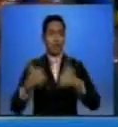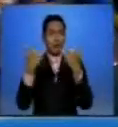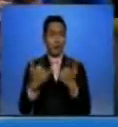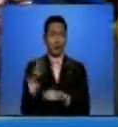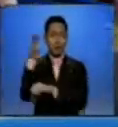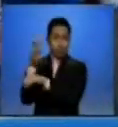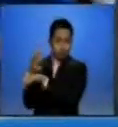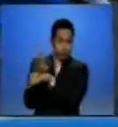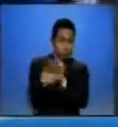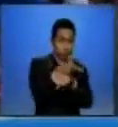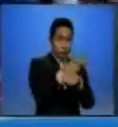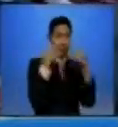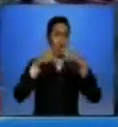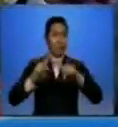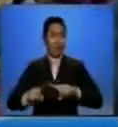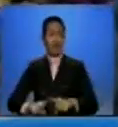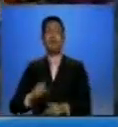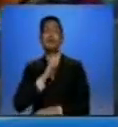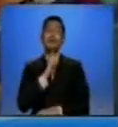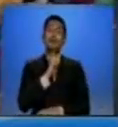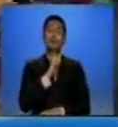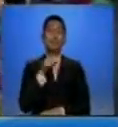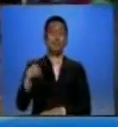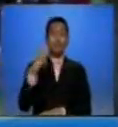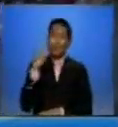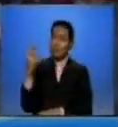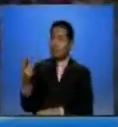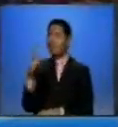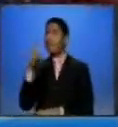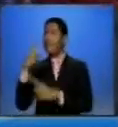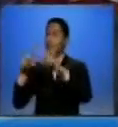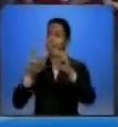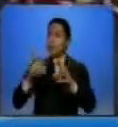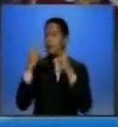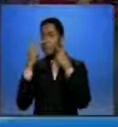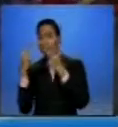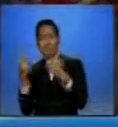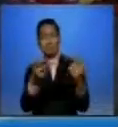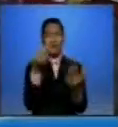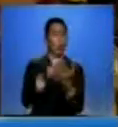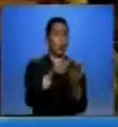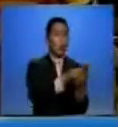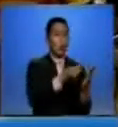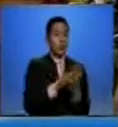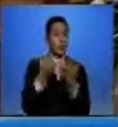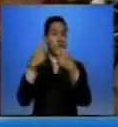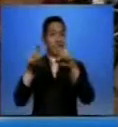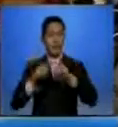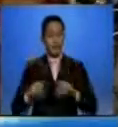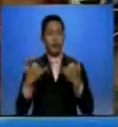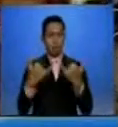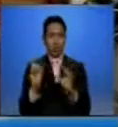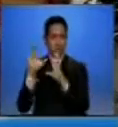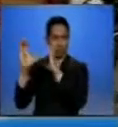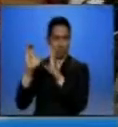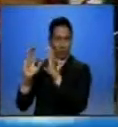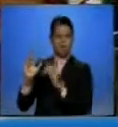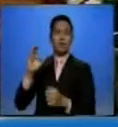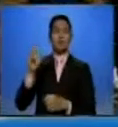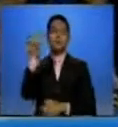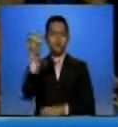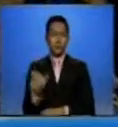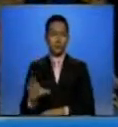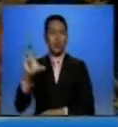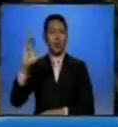las familias guayaquileñas vienen a admirar y a comprar. Y vamos a hablar ahora con el señor Carlos